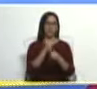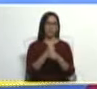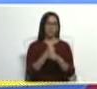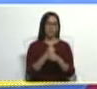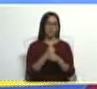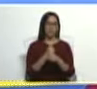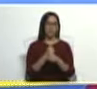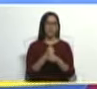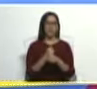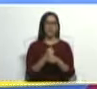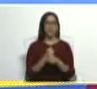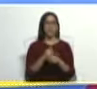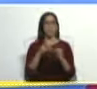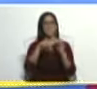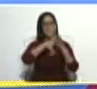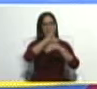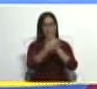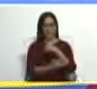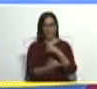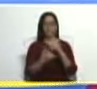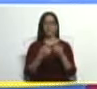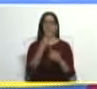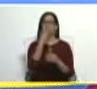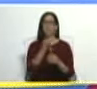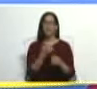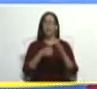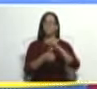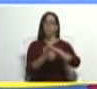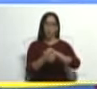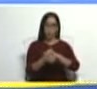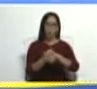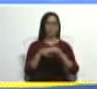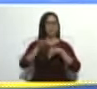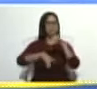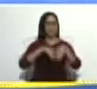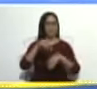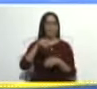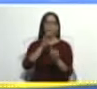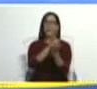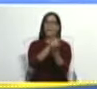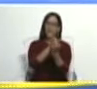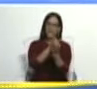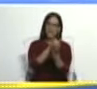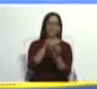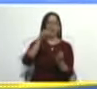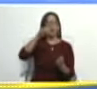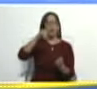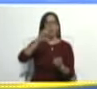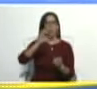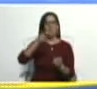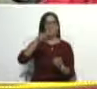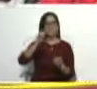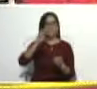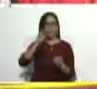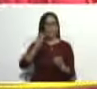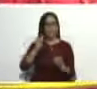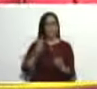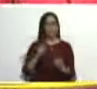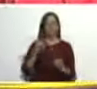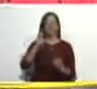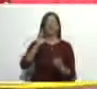opciones para ir a Morrocoy, Mochima, Margarita, Los Roques,